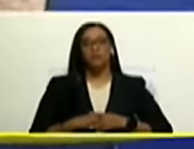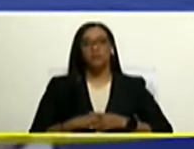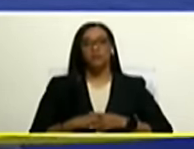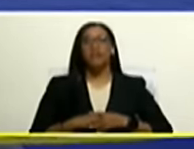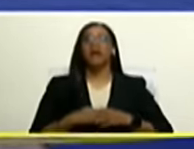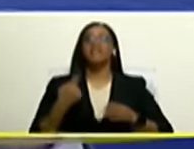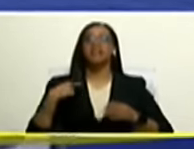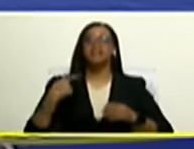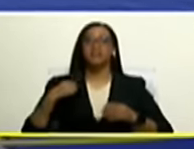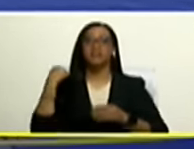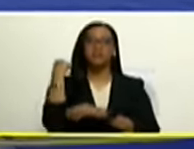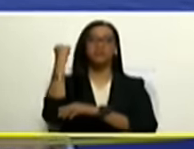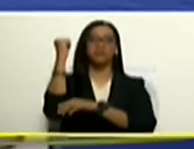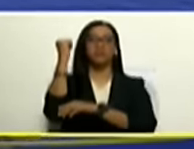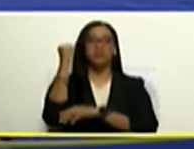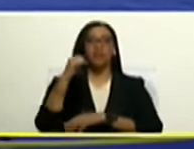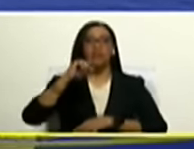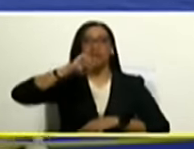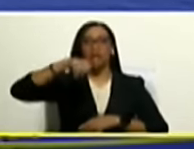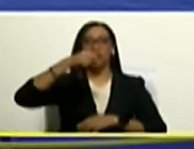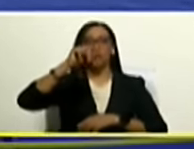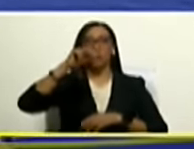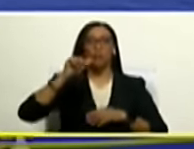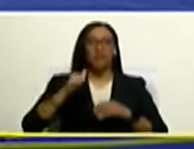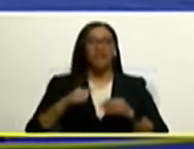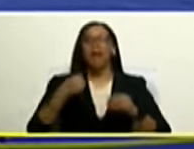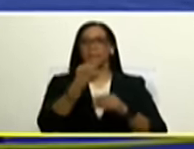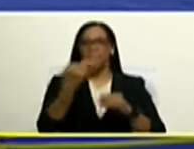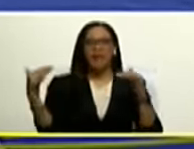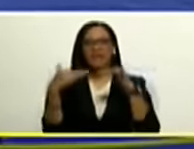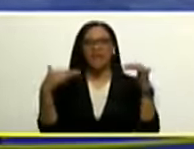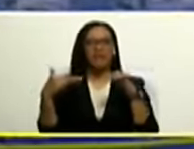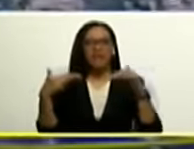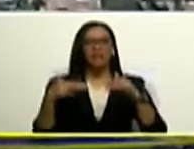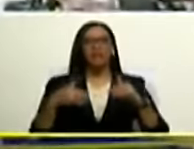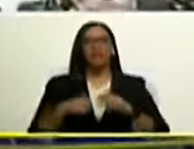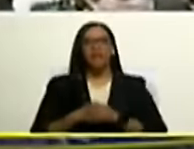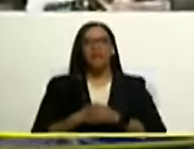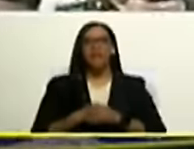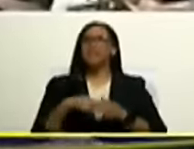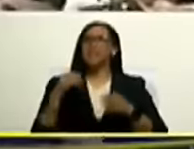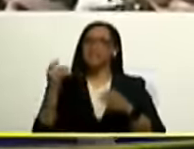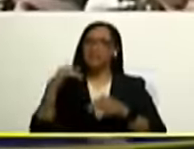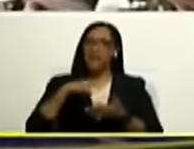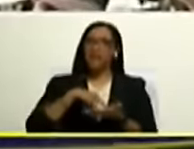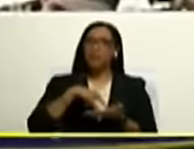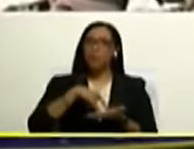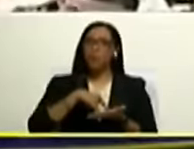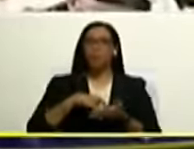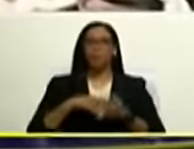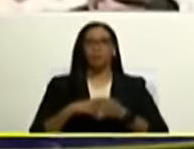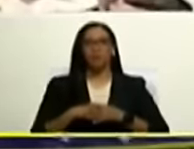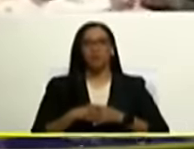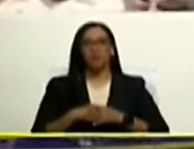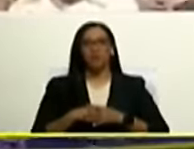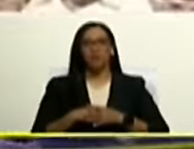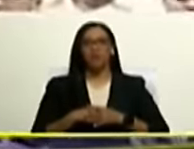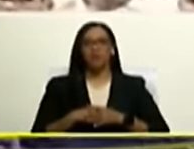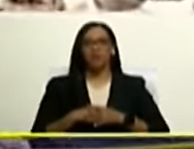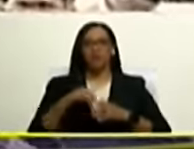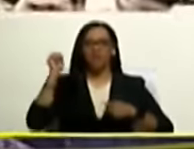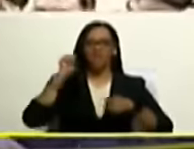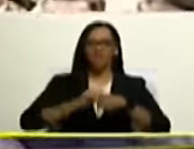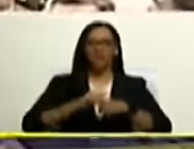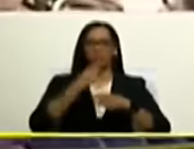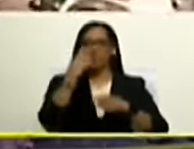que habían triunfado en Junín, en Ayacucho, en Bomboná, en Pichincha, en Boyacá, en Carabobo. Los dejaron en la